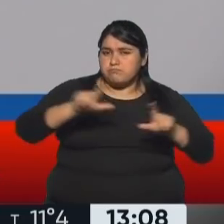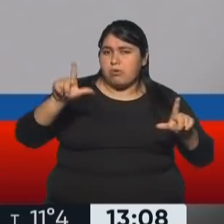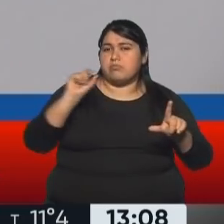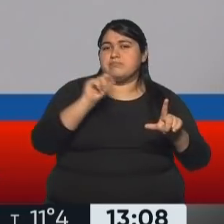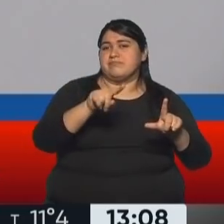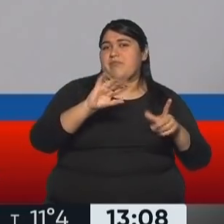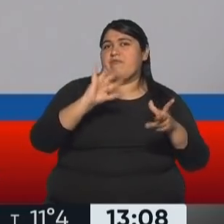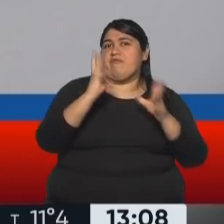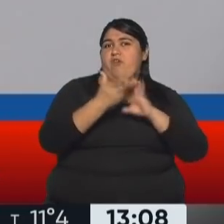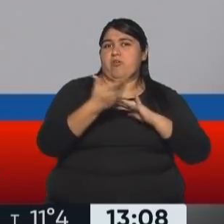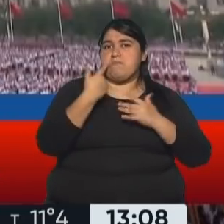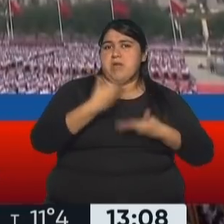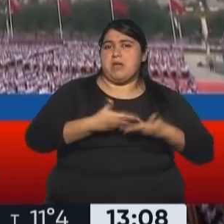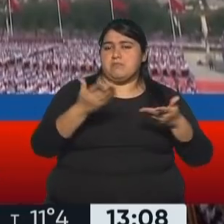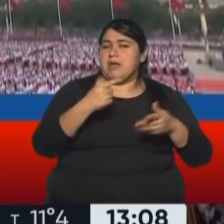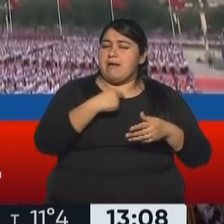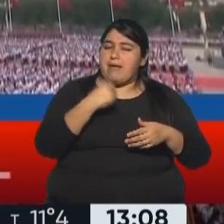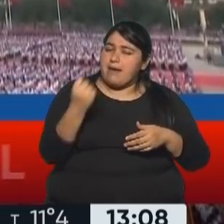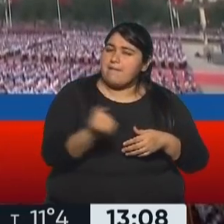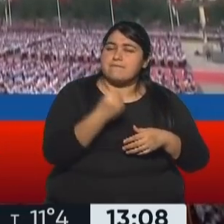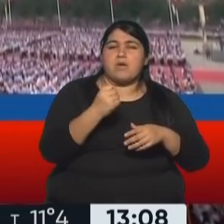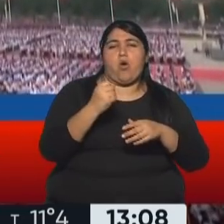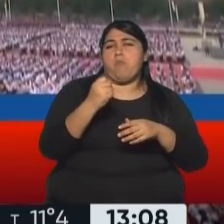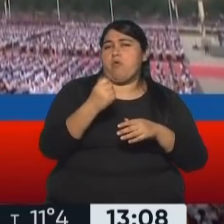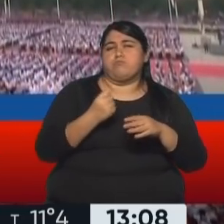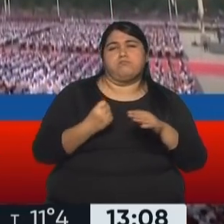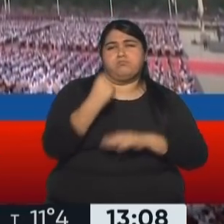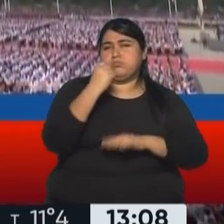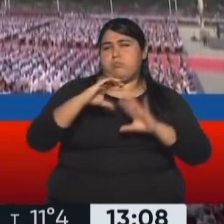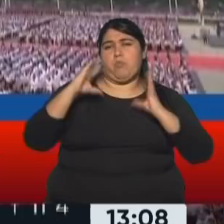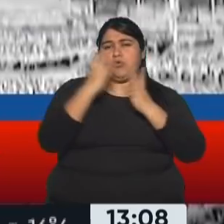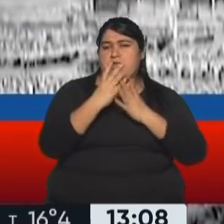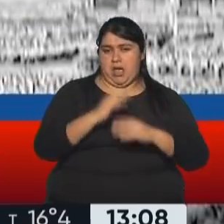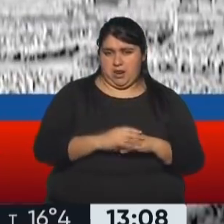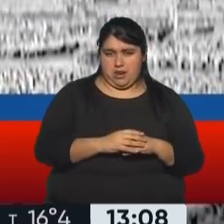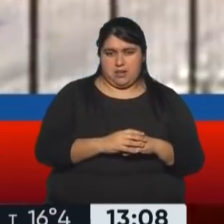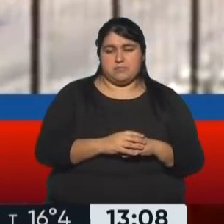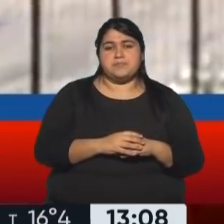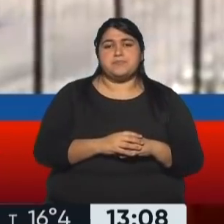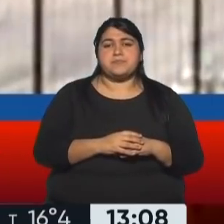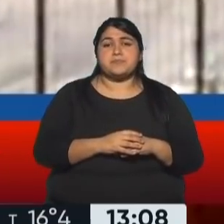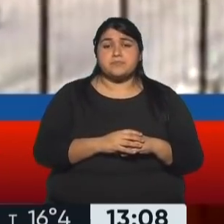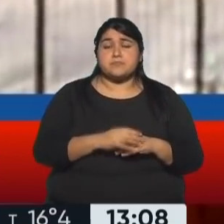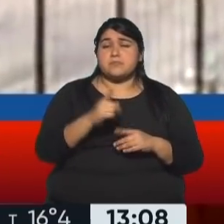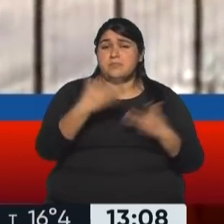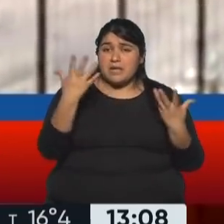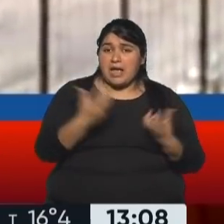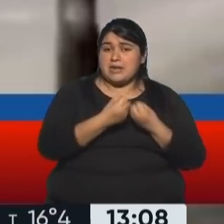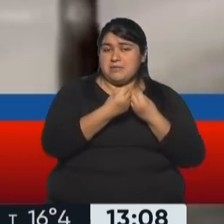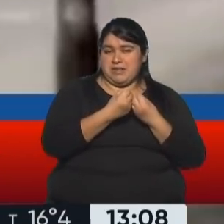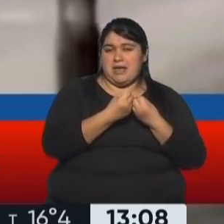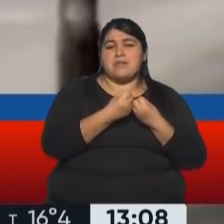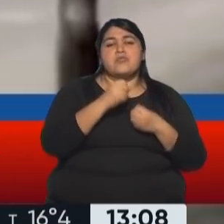del país para establecerse como potencia global, China también se refleja en otras imágenes. El aniversario de